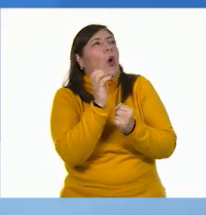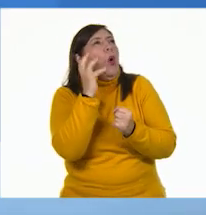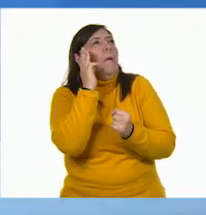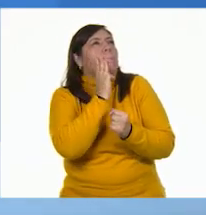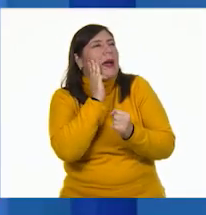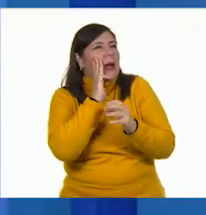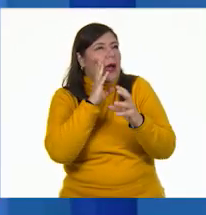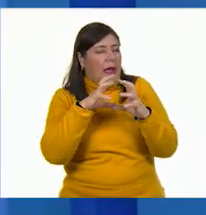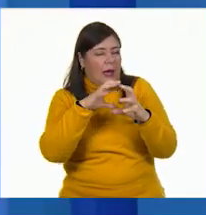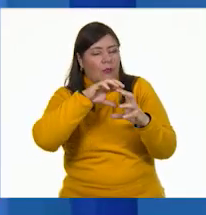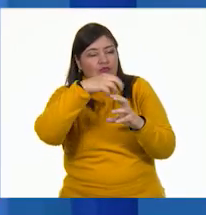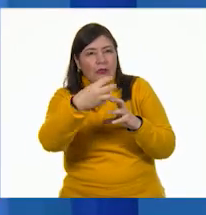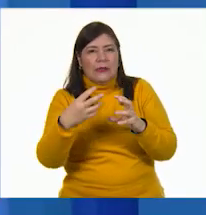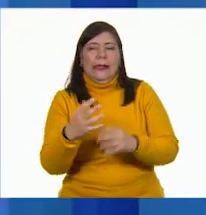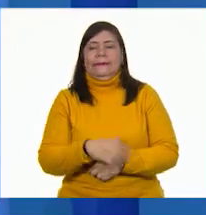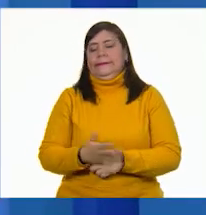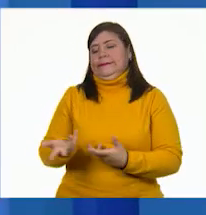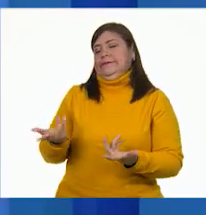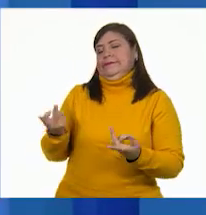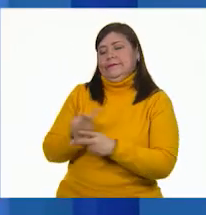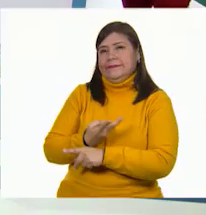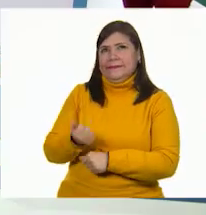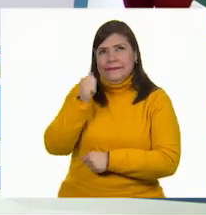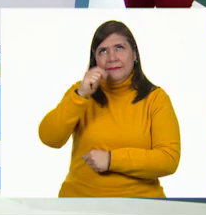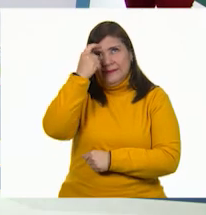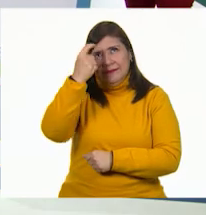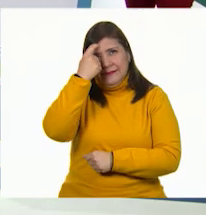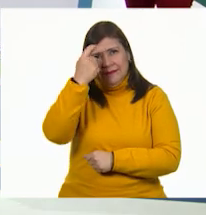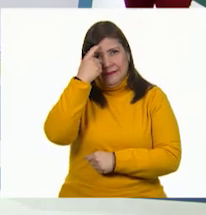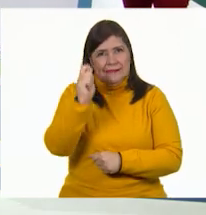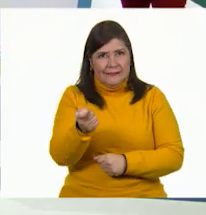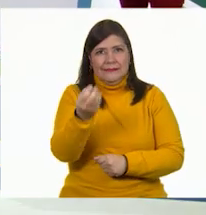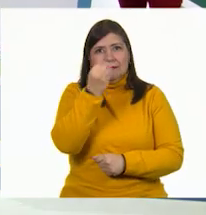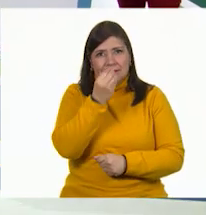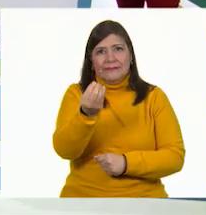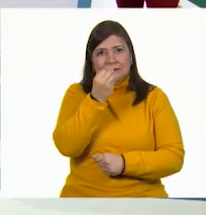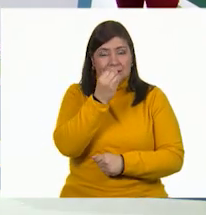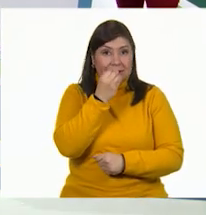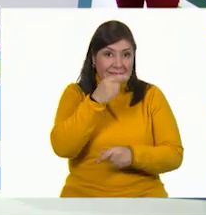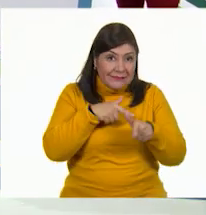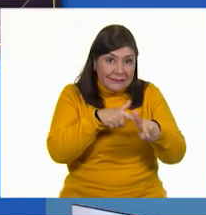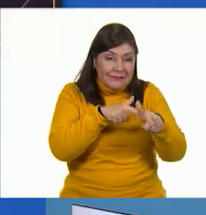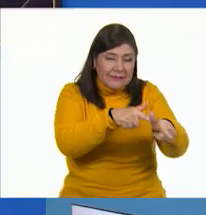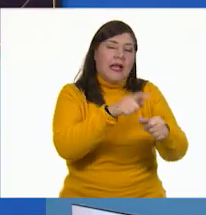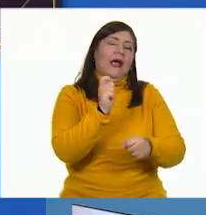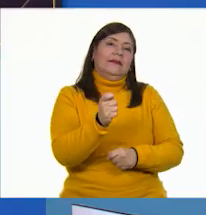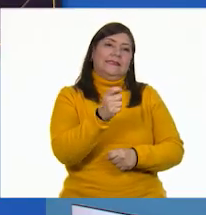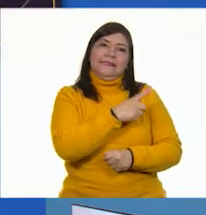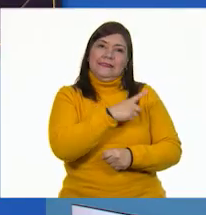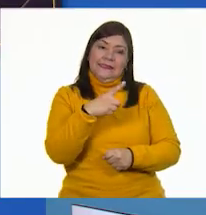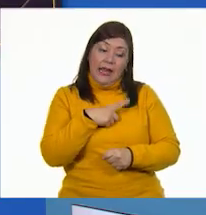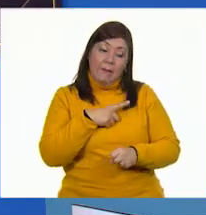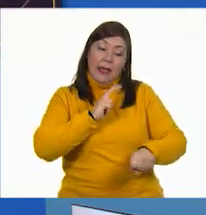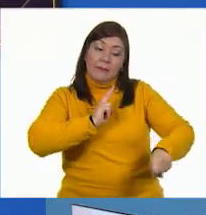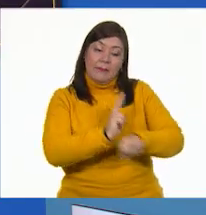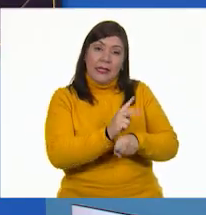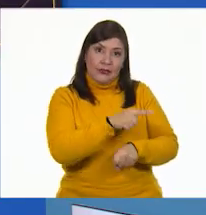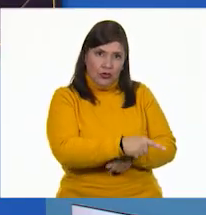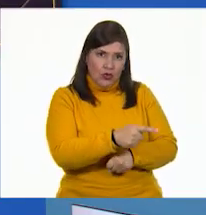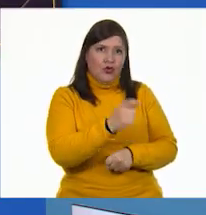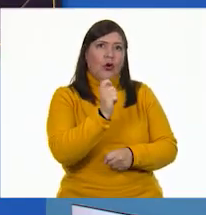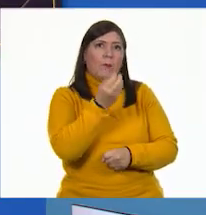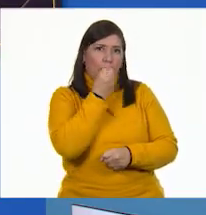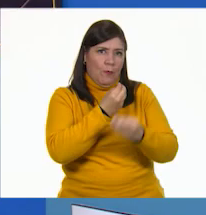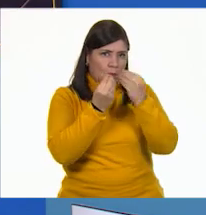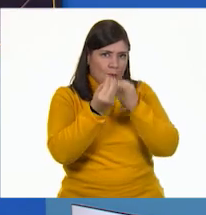gajos! ¡Golo! Si sigues pensando en comida, vamos a tener que vigilar tu dieta.